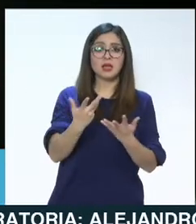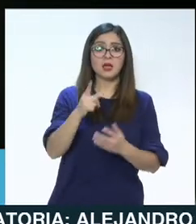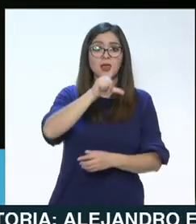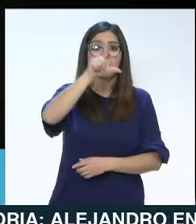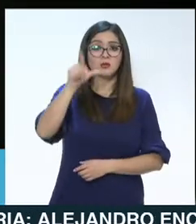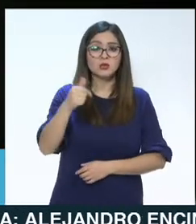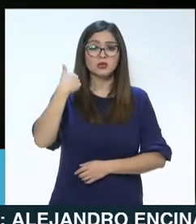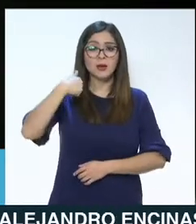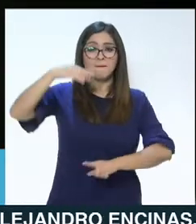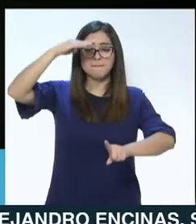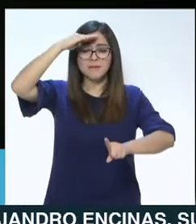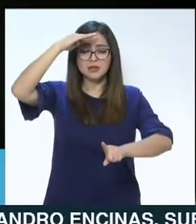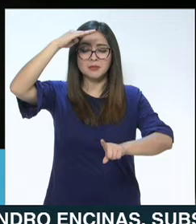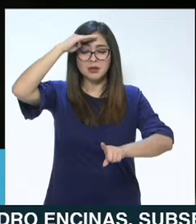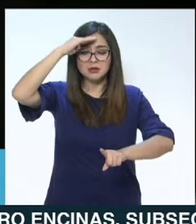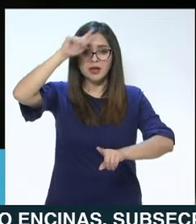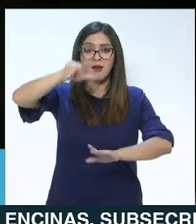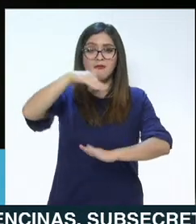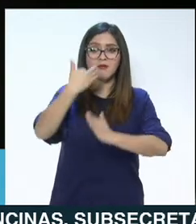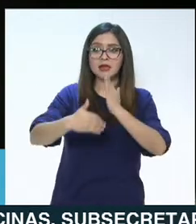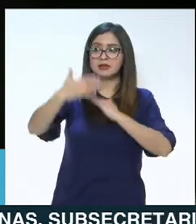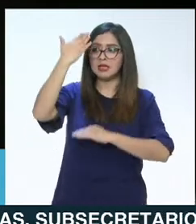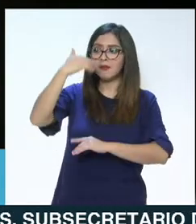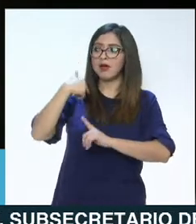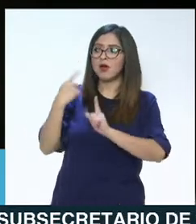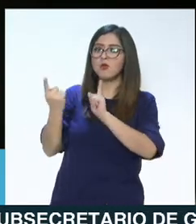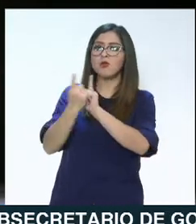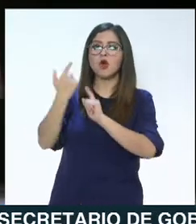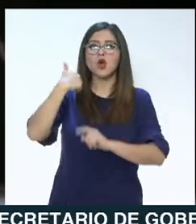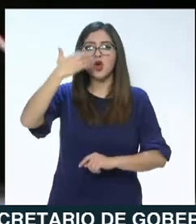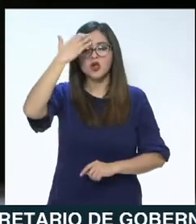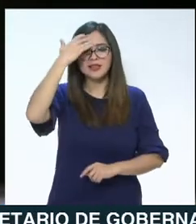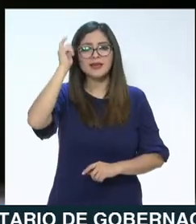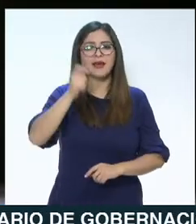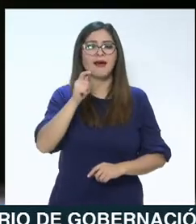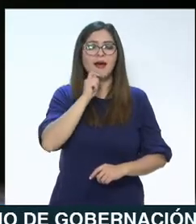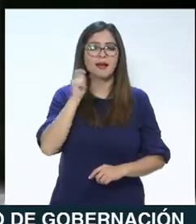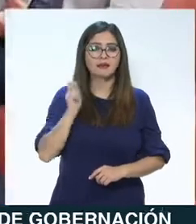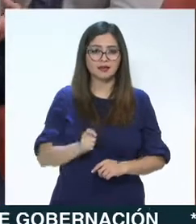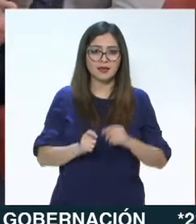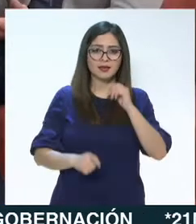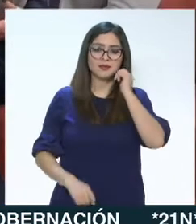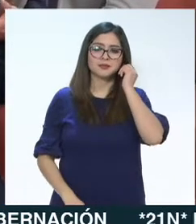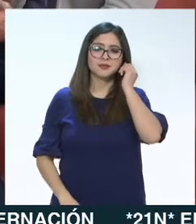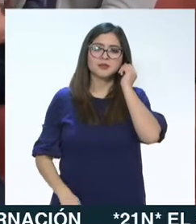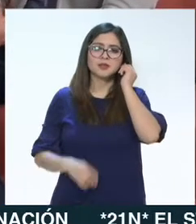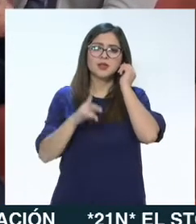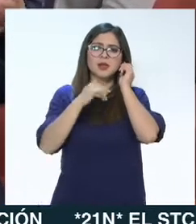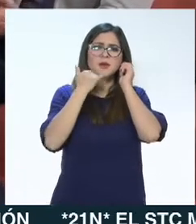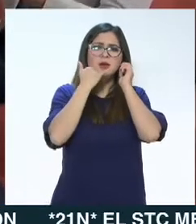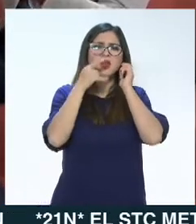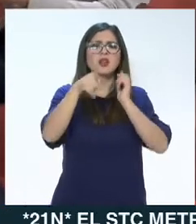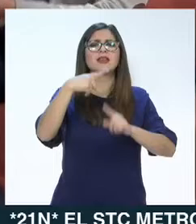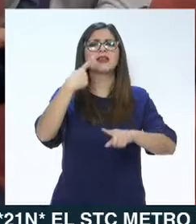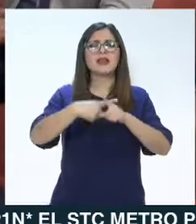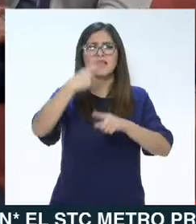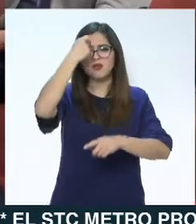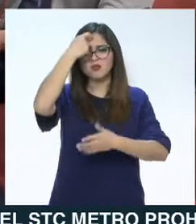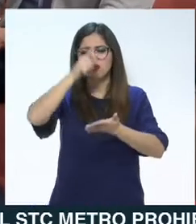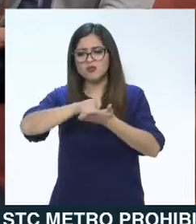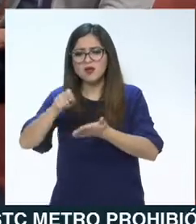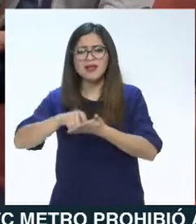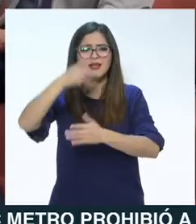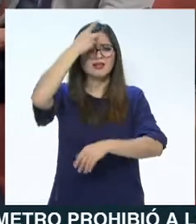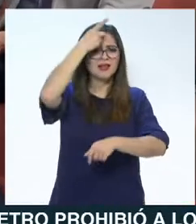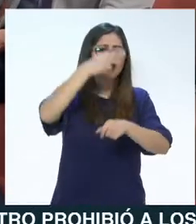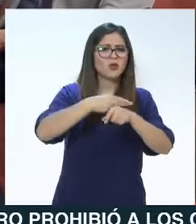están encontrando una amistad, ¿no? Platiquen un poco también de quién escribe, quién la dirige, cómo es que surge toda esta